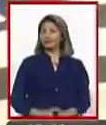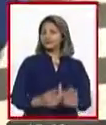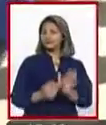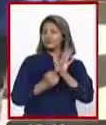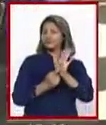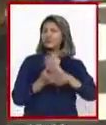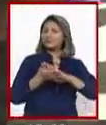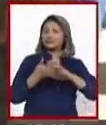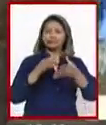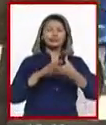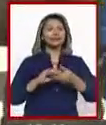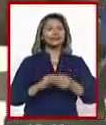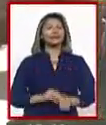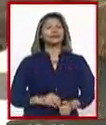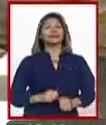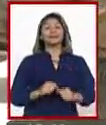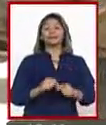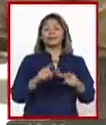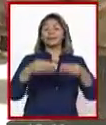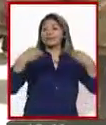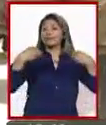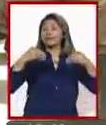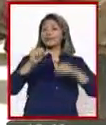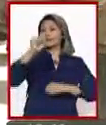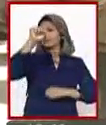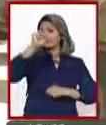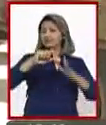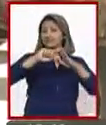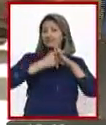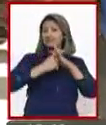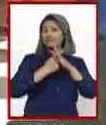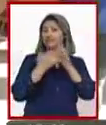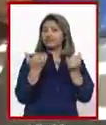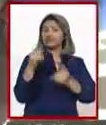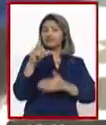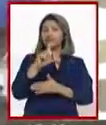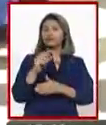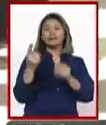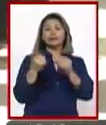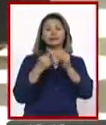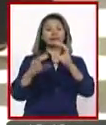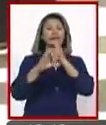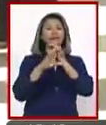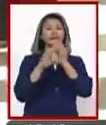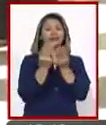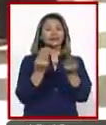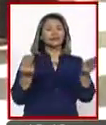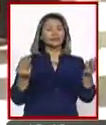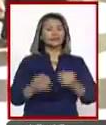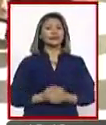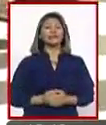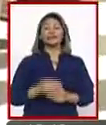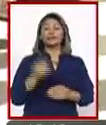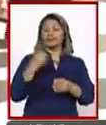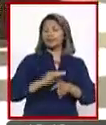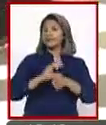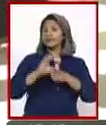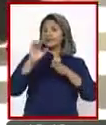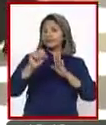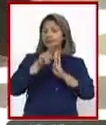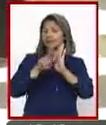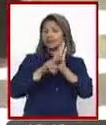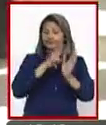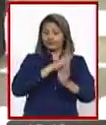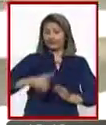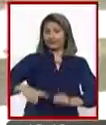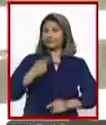imágenes tenemos que contarles que el Centro Mayorista Abasto Sur comenzó a recibir este lunes a los primeros camiones con productos, dándose cumplimiento a la normativa